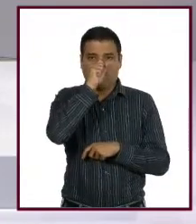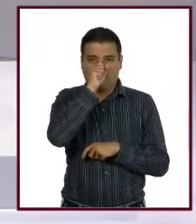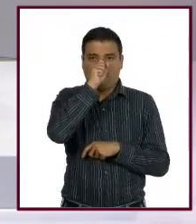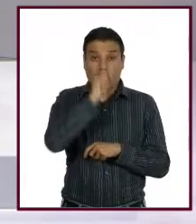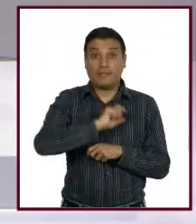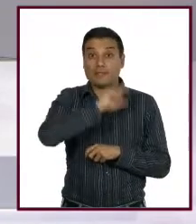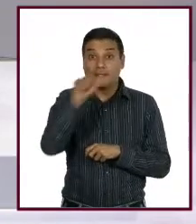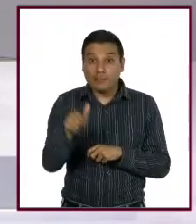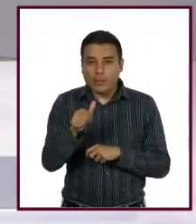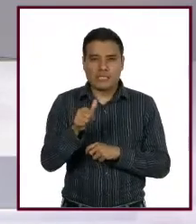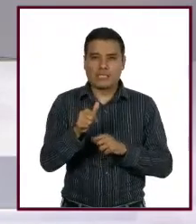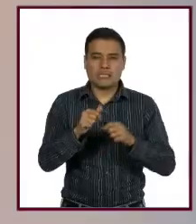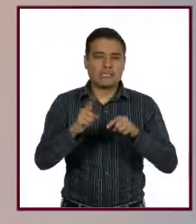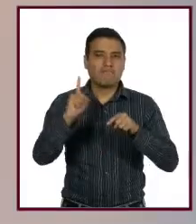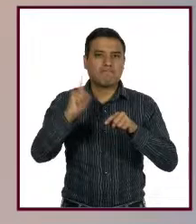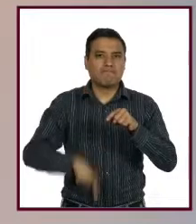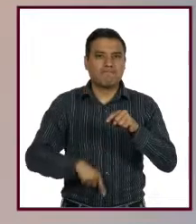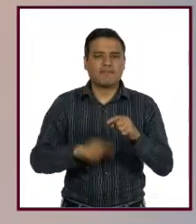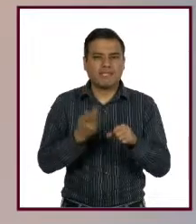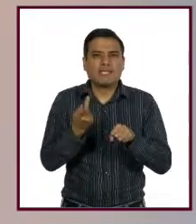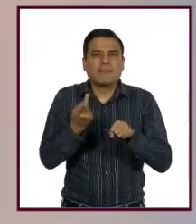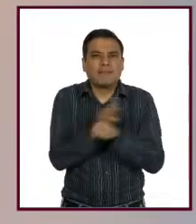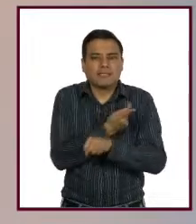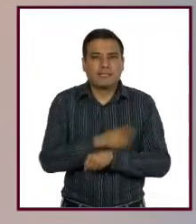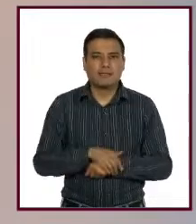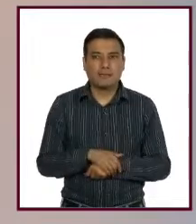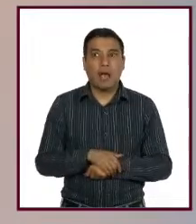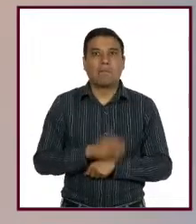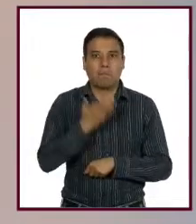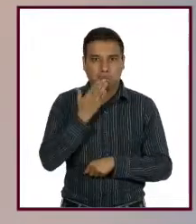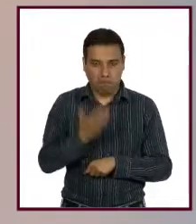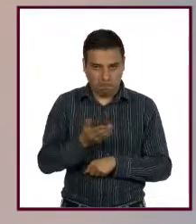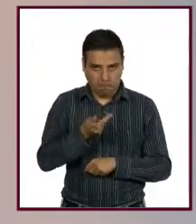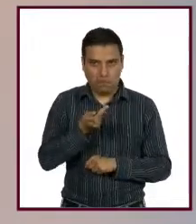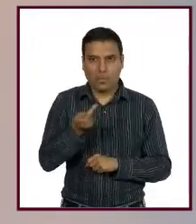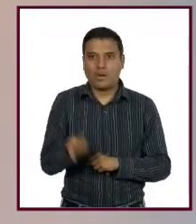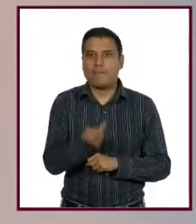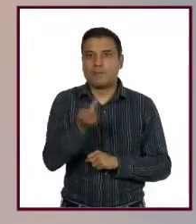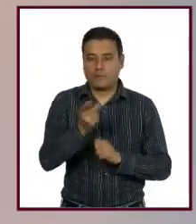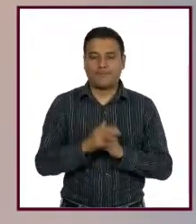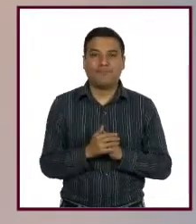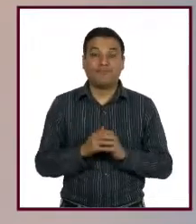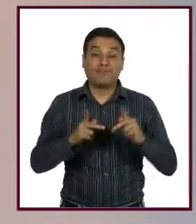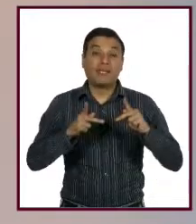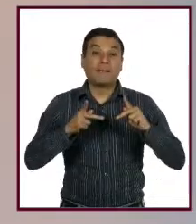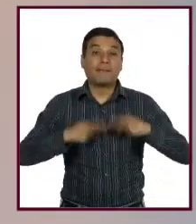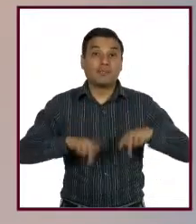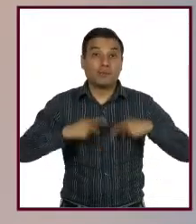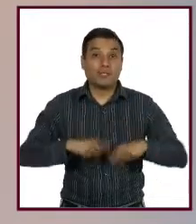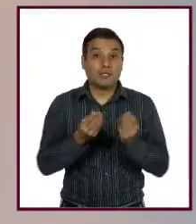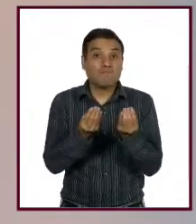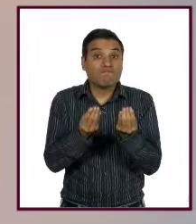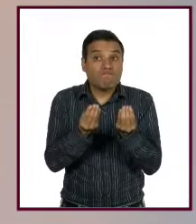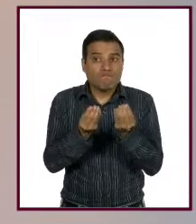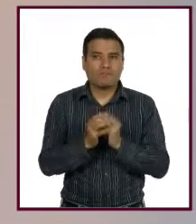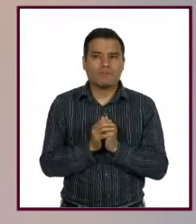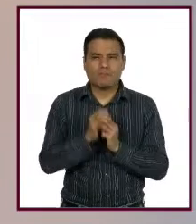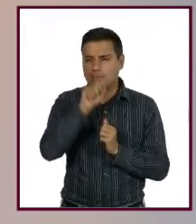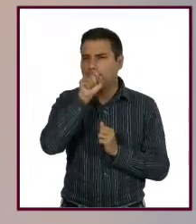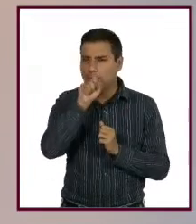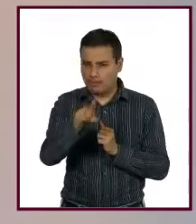consumir? Ok, esa es una muy buena pregunta porque muchas personas, incluso desde el ámbito